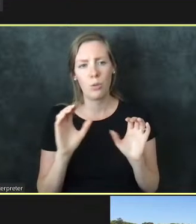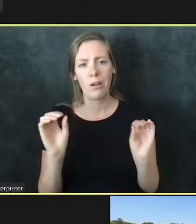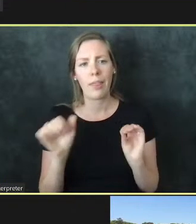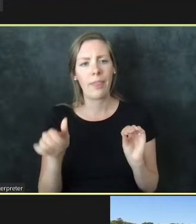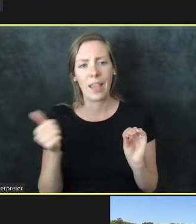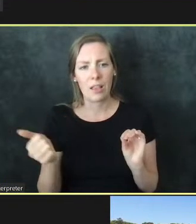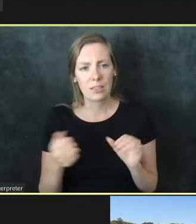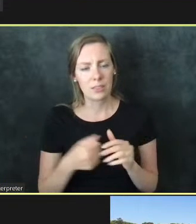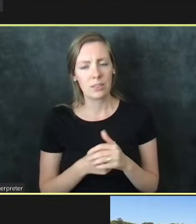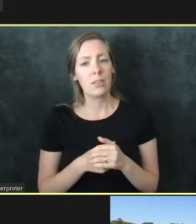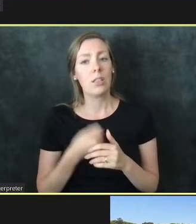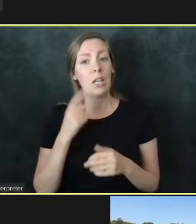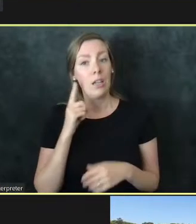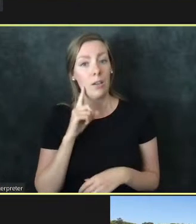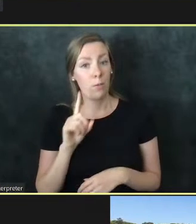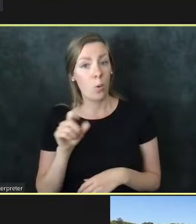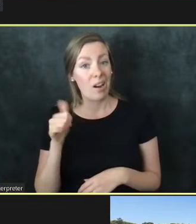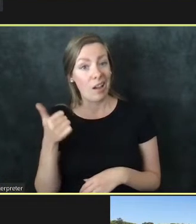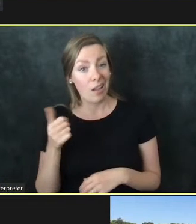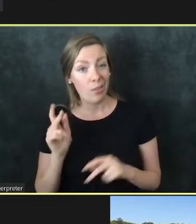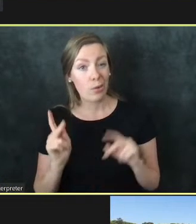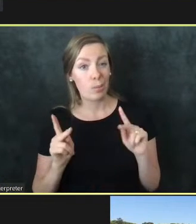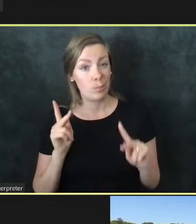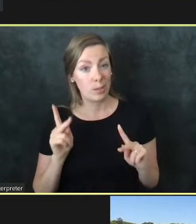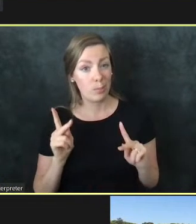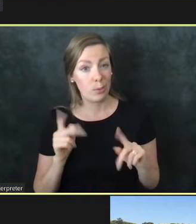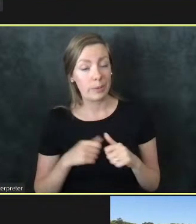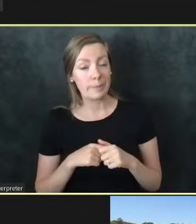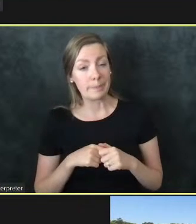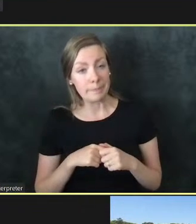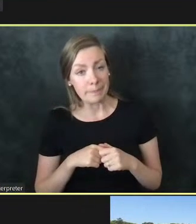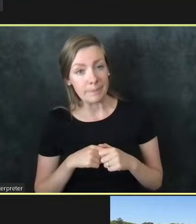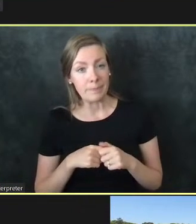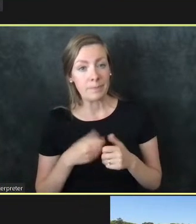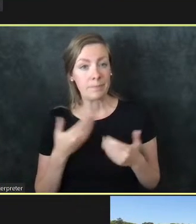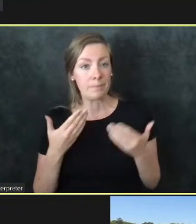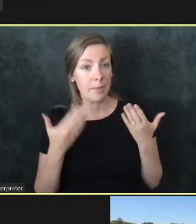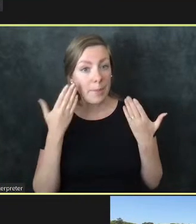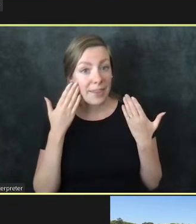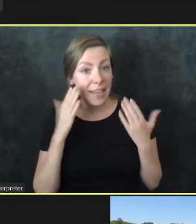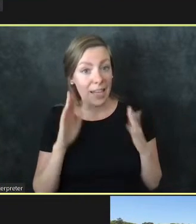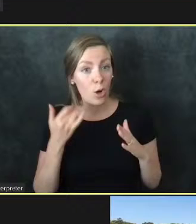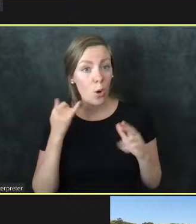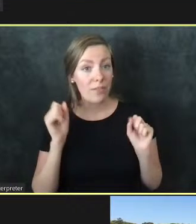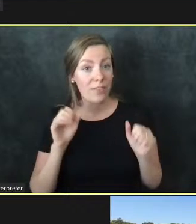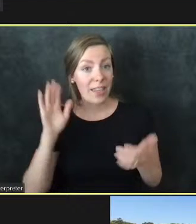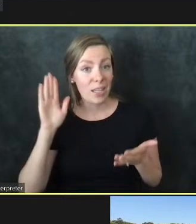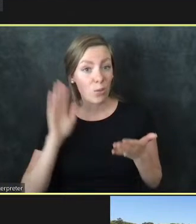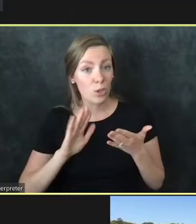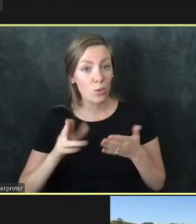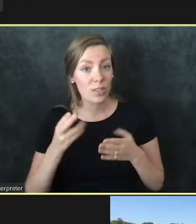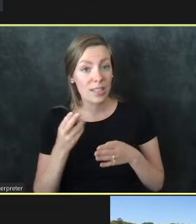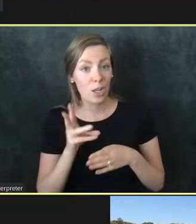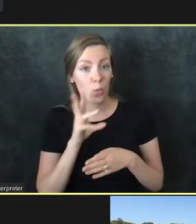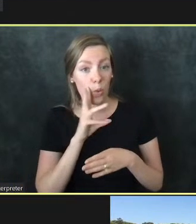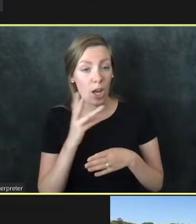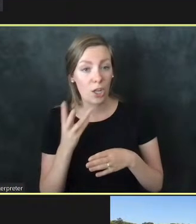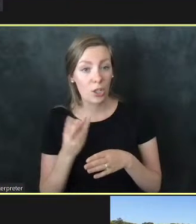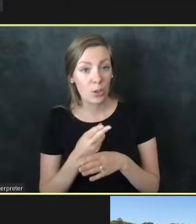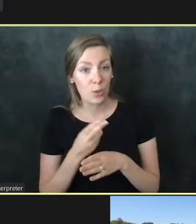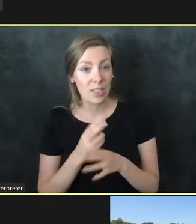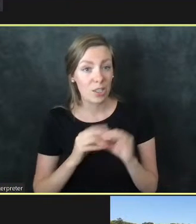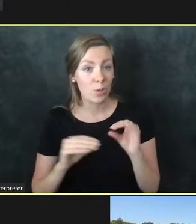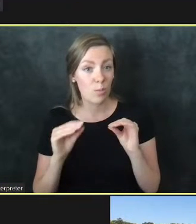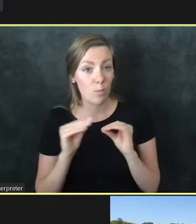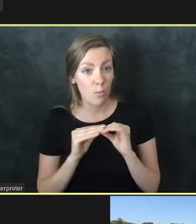esto. No les estamos para las personas que a lo mejor no saben que ellos tienen que